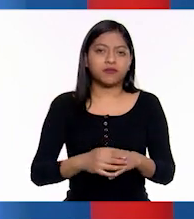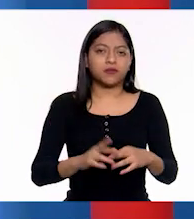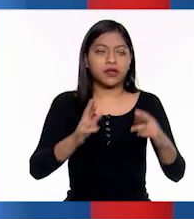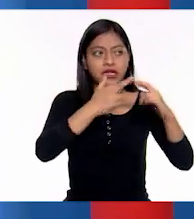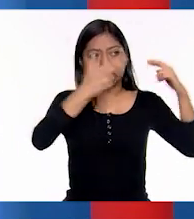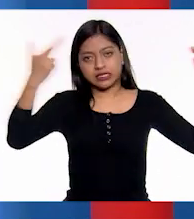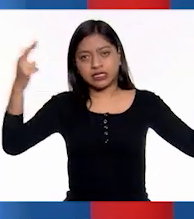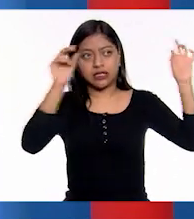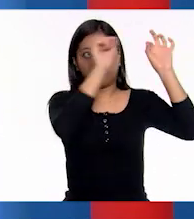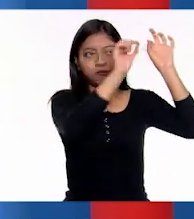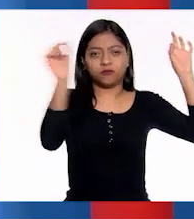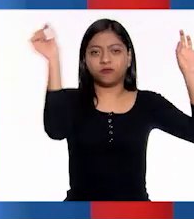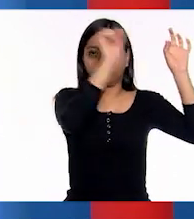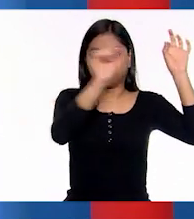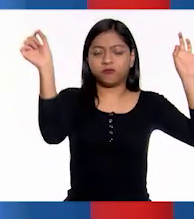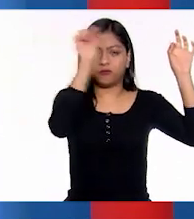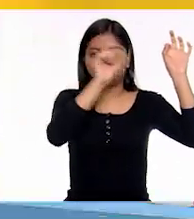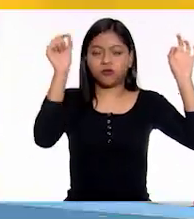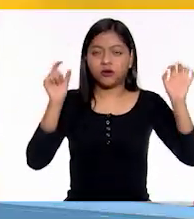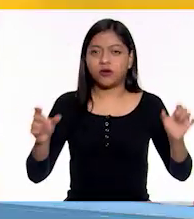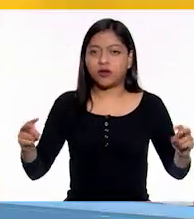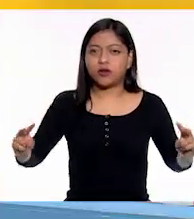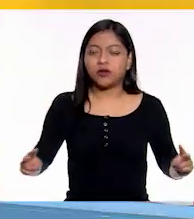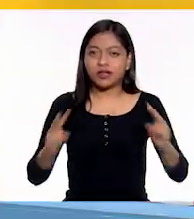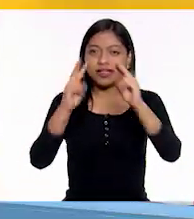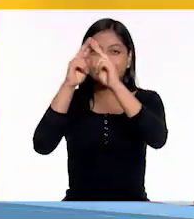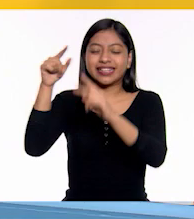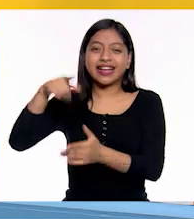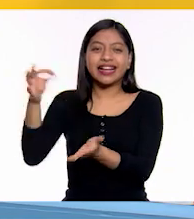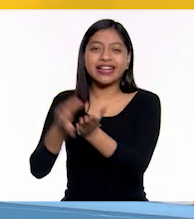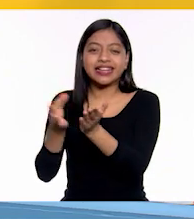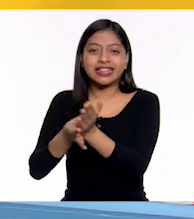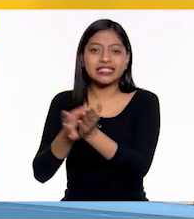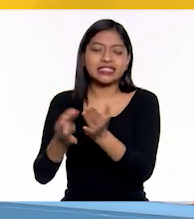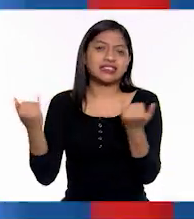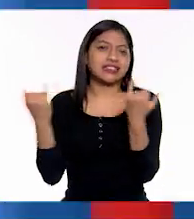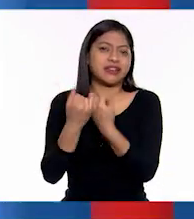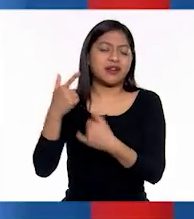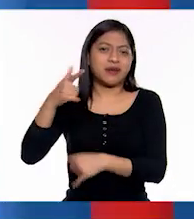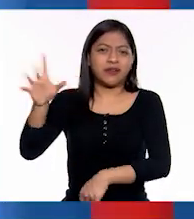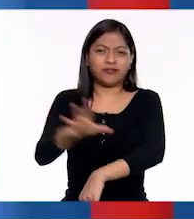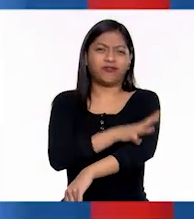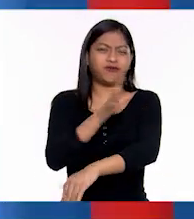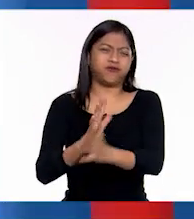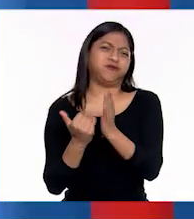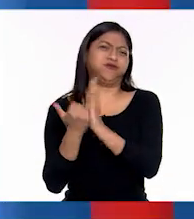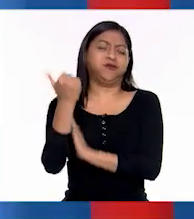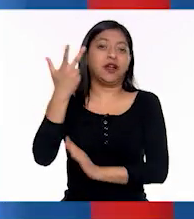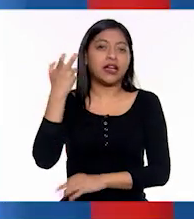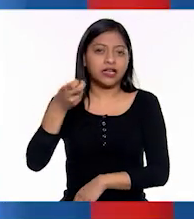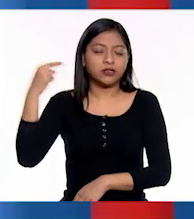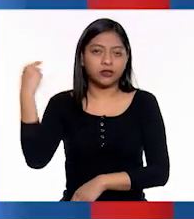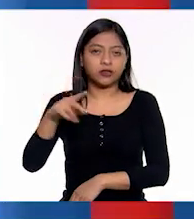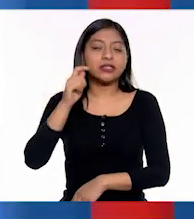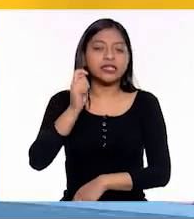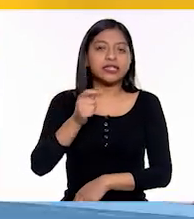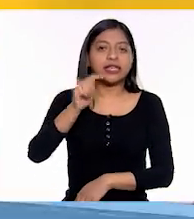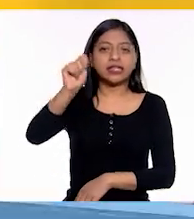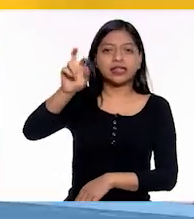redes de cables transportados por torres de acero y se realiza a voltajes muy elevados y a esta actividad se le llama